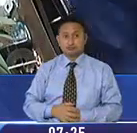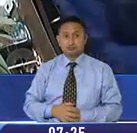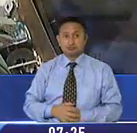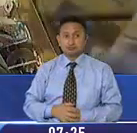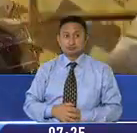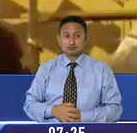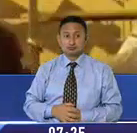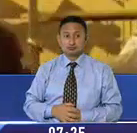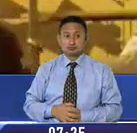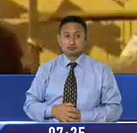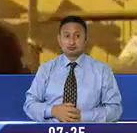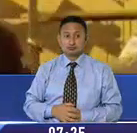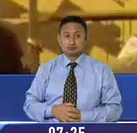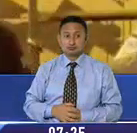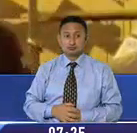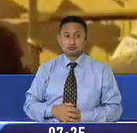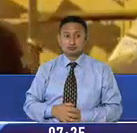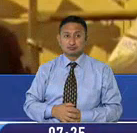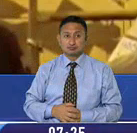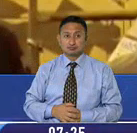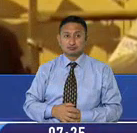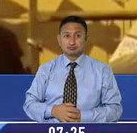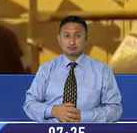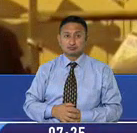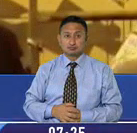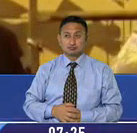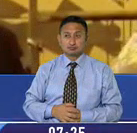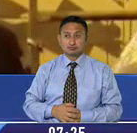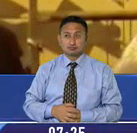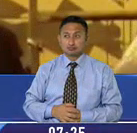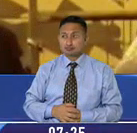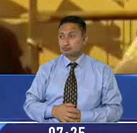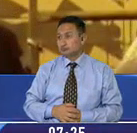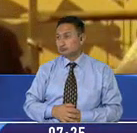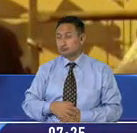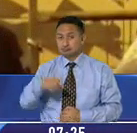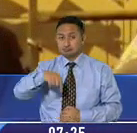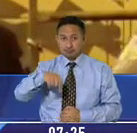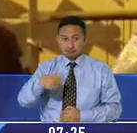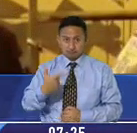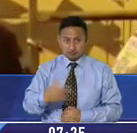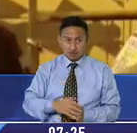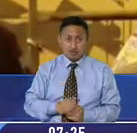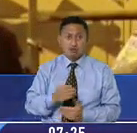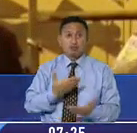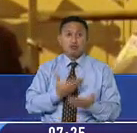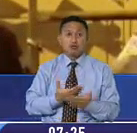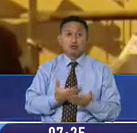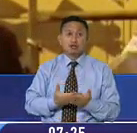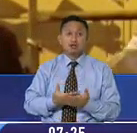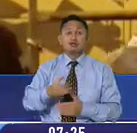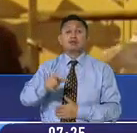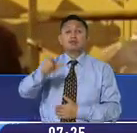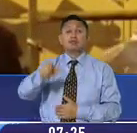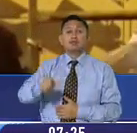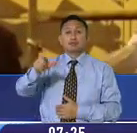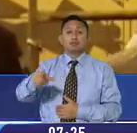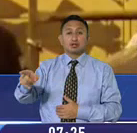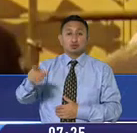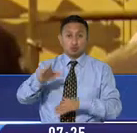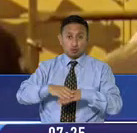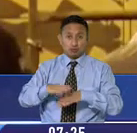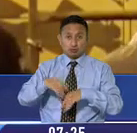rápido. Se pudo obtener indicios asociativos que vinculan a los presuntos